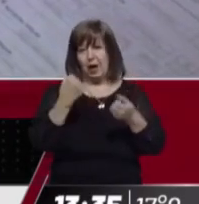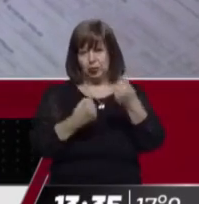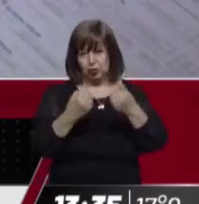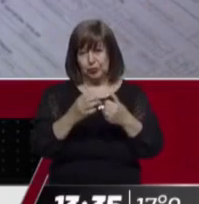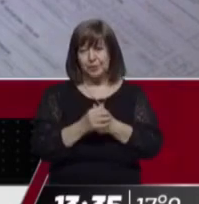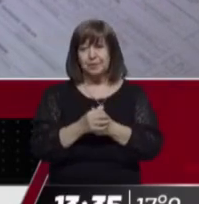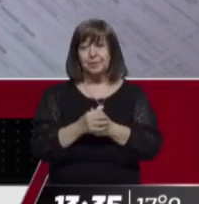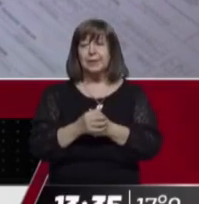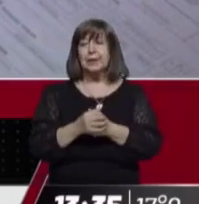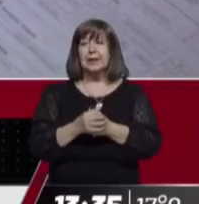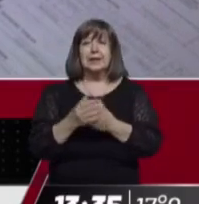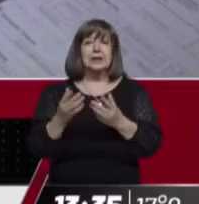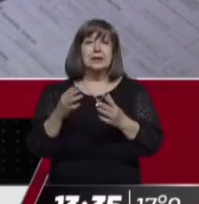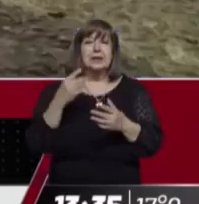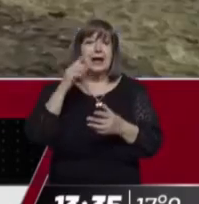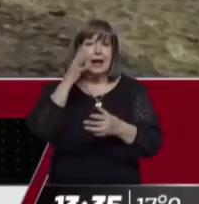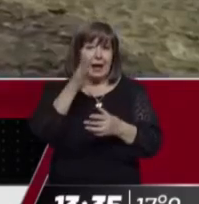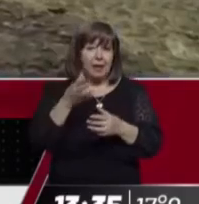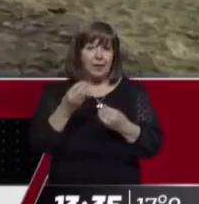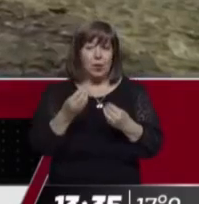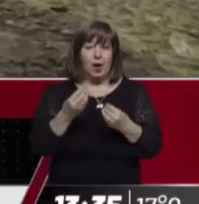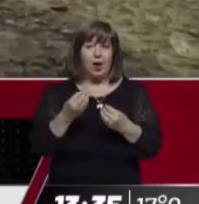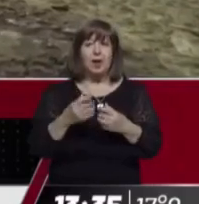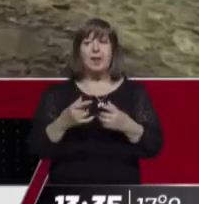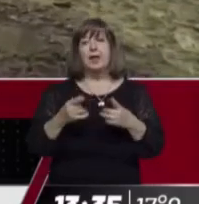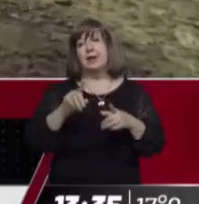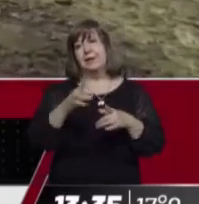ejemplo, transportes que tengan que viajar,